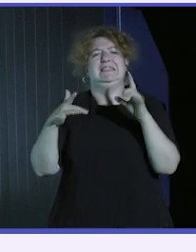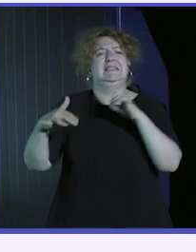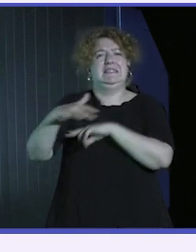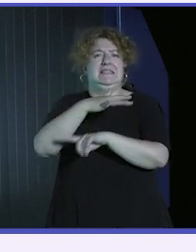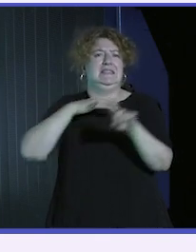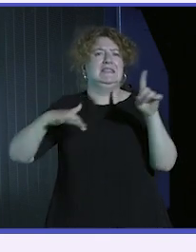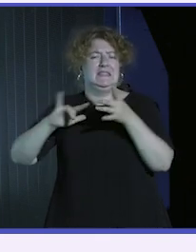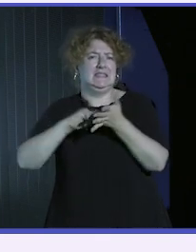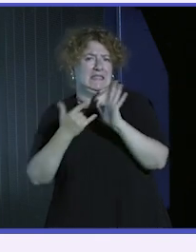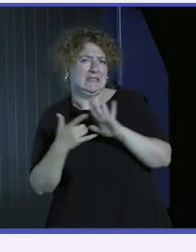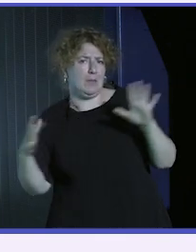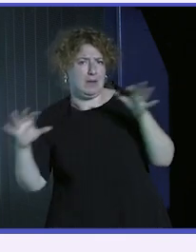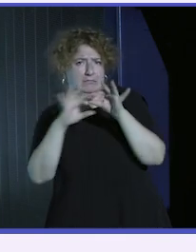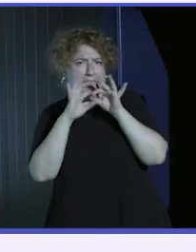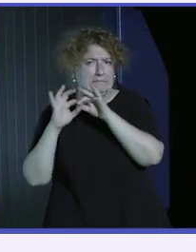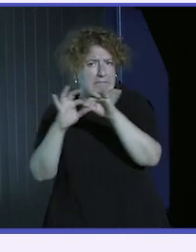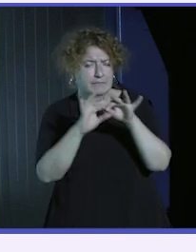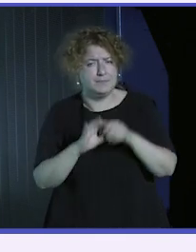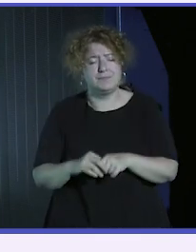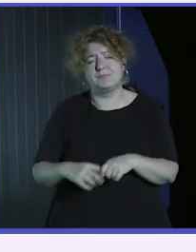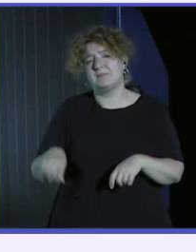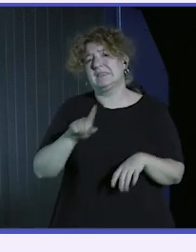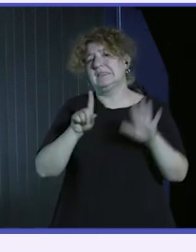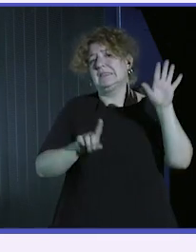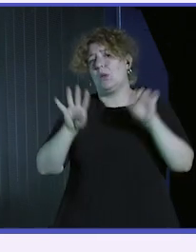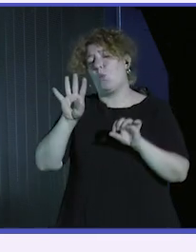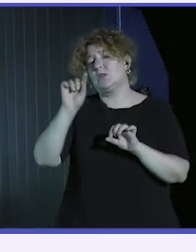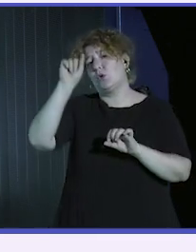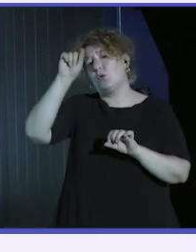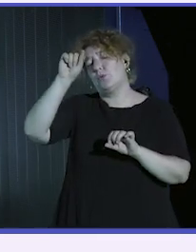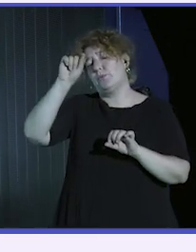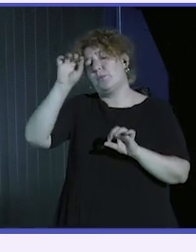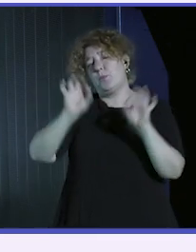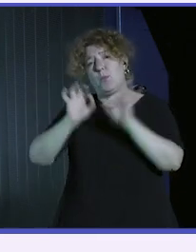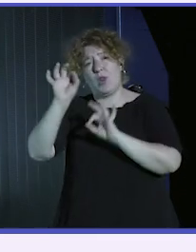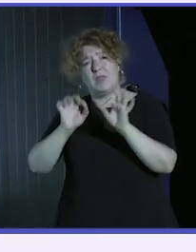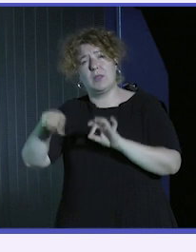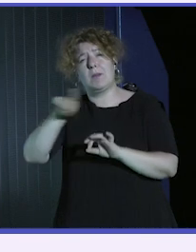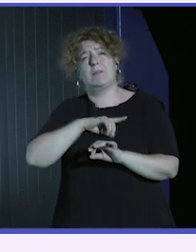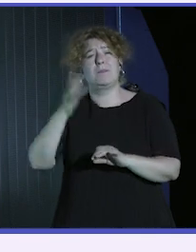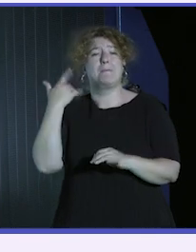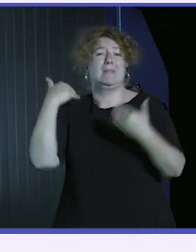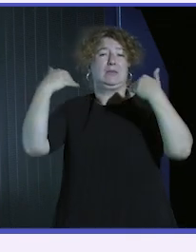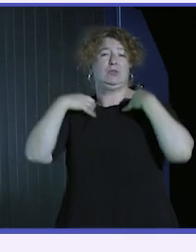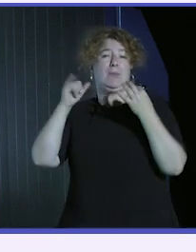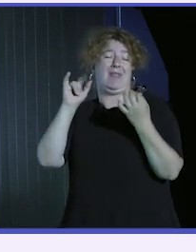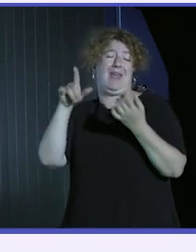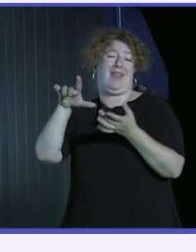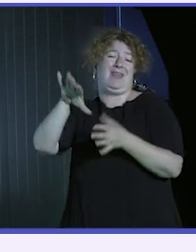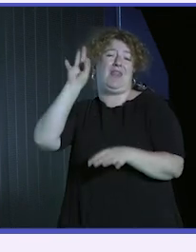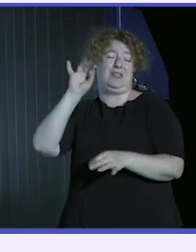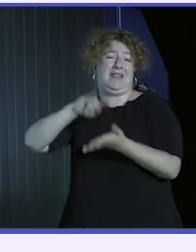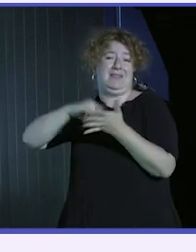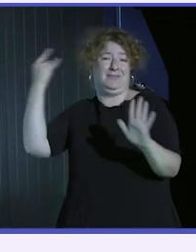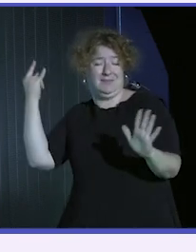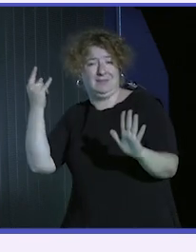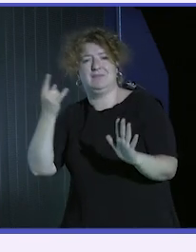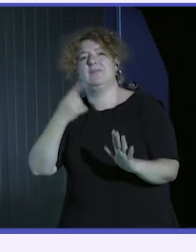El 64% de las personas que toman decisiones de TI a las que consultamos hace 2 años en colaboración con